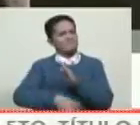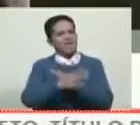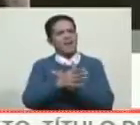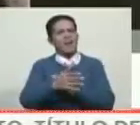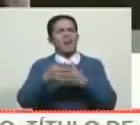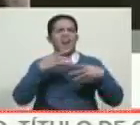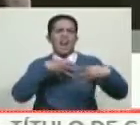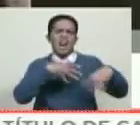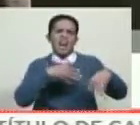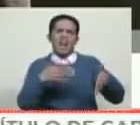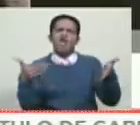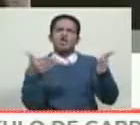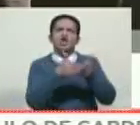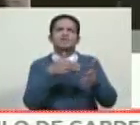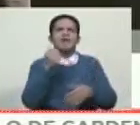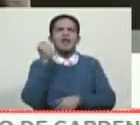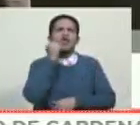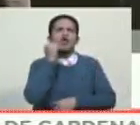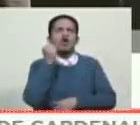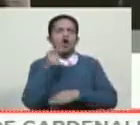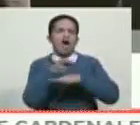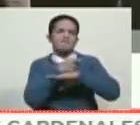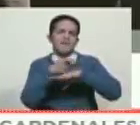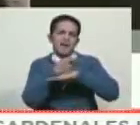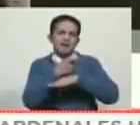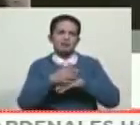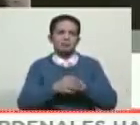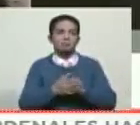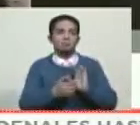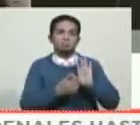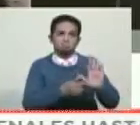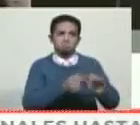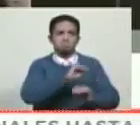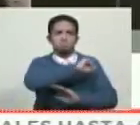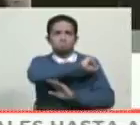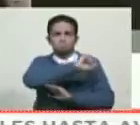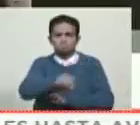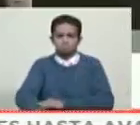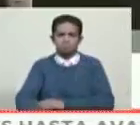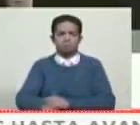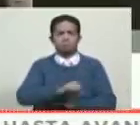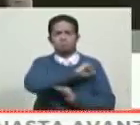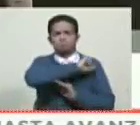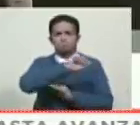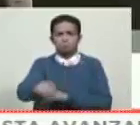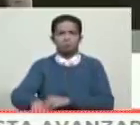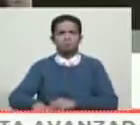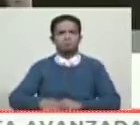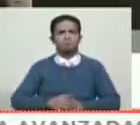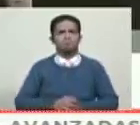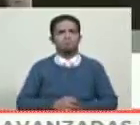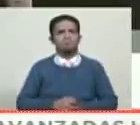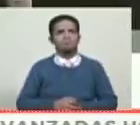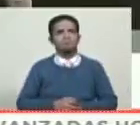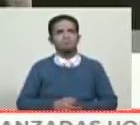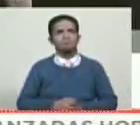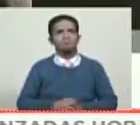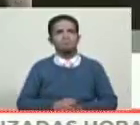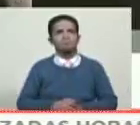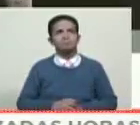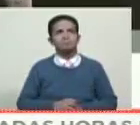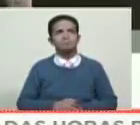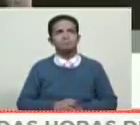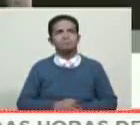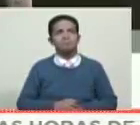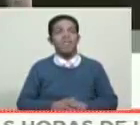contra el gobierno. Los hemos derrotado en las calles, se lo hemos demostrado una y mil veces. Cada vez